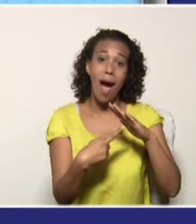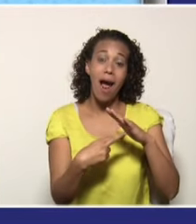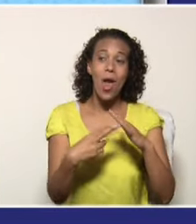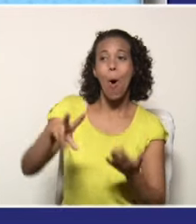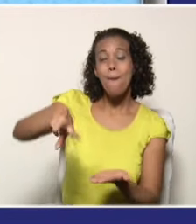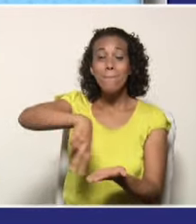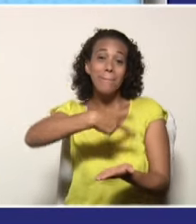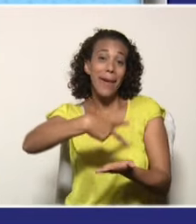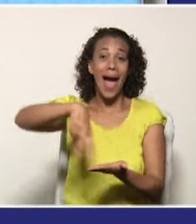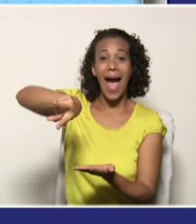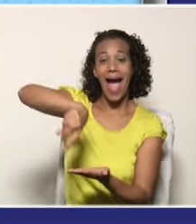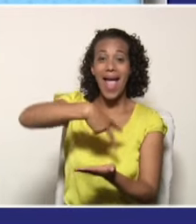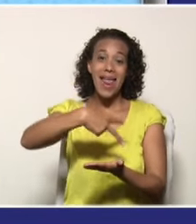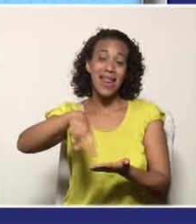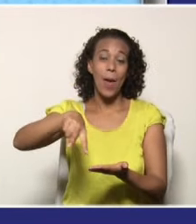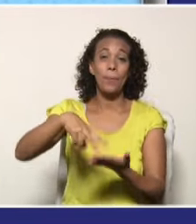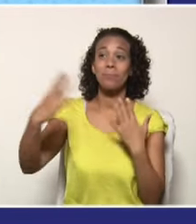una actividad,